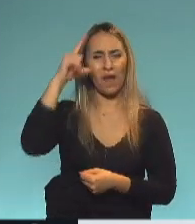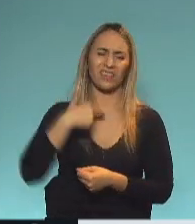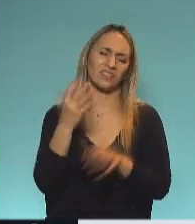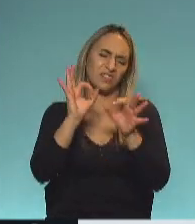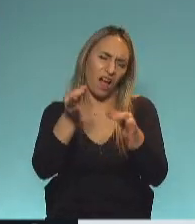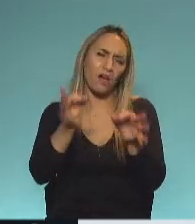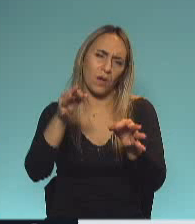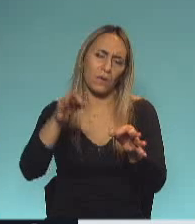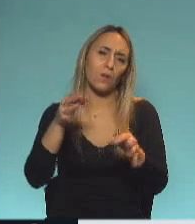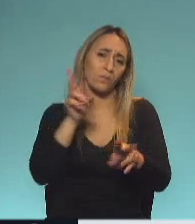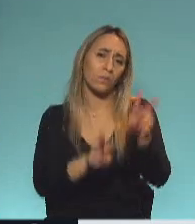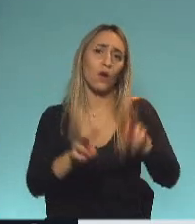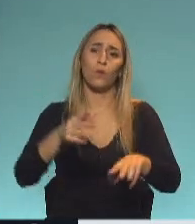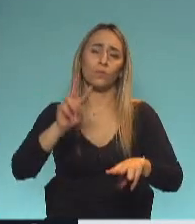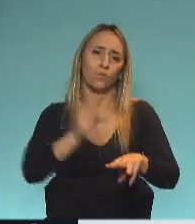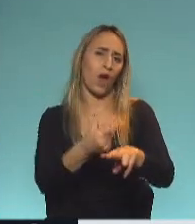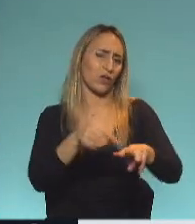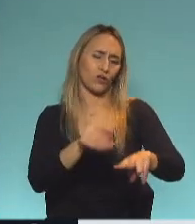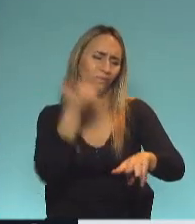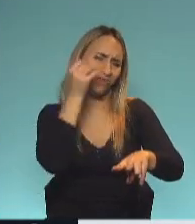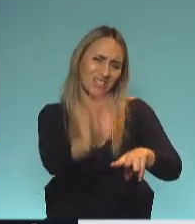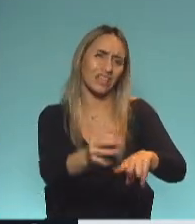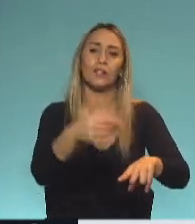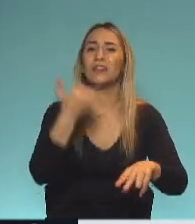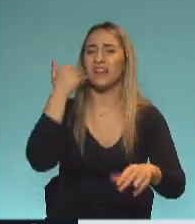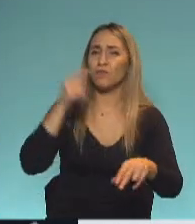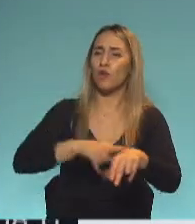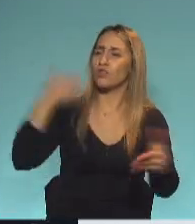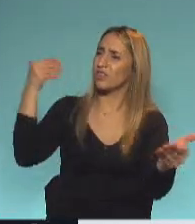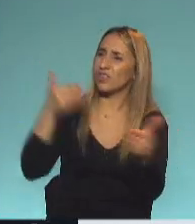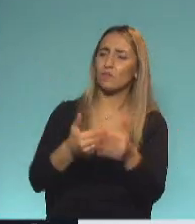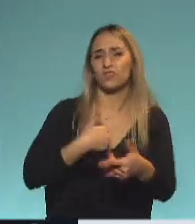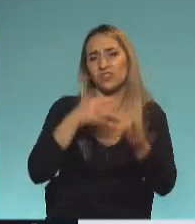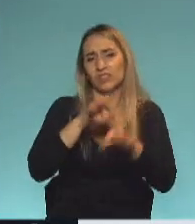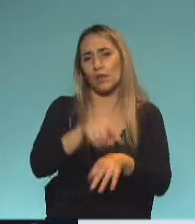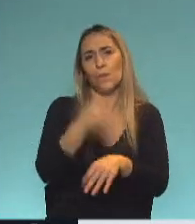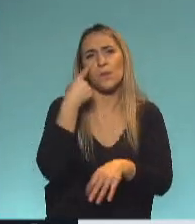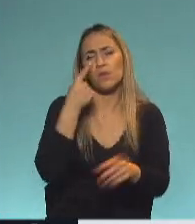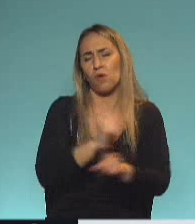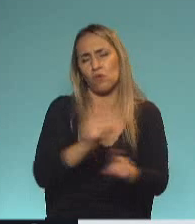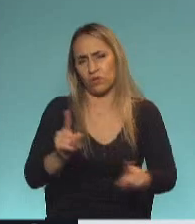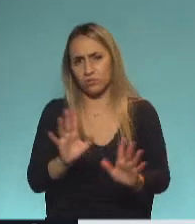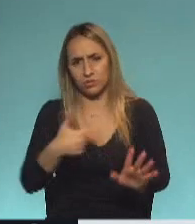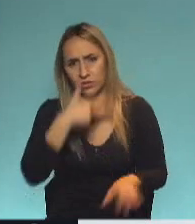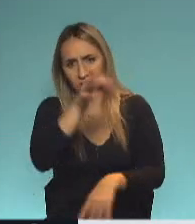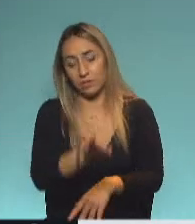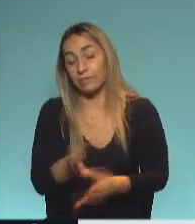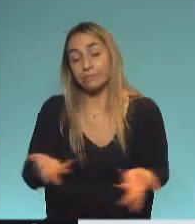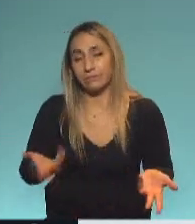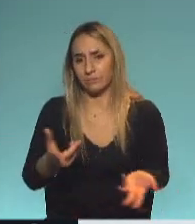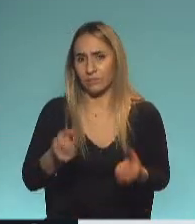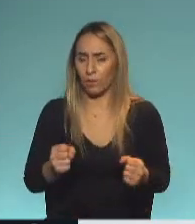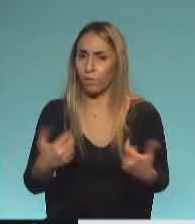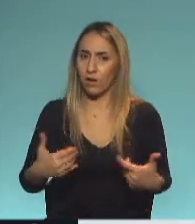que Tehuel con todo el tiempo que pasó vivo no está, así que nada, eso es